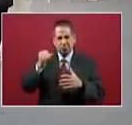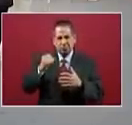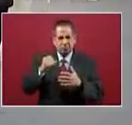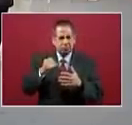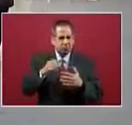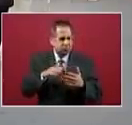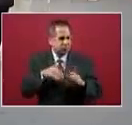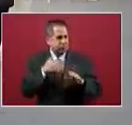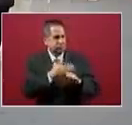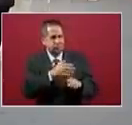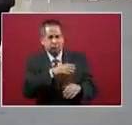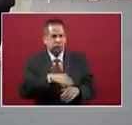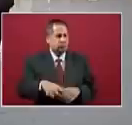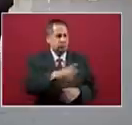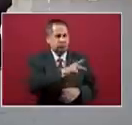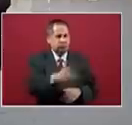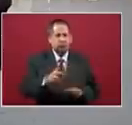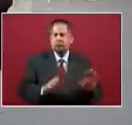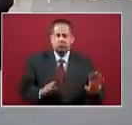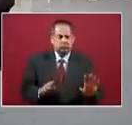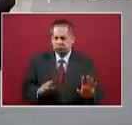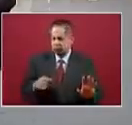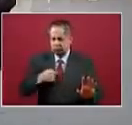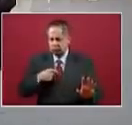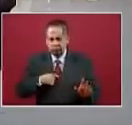de la prensa en general? No, no.